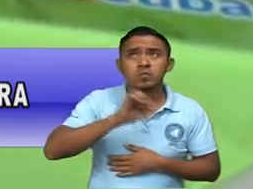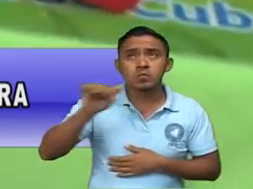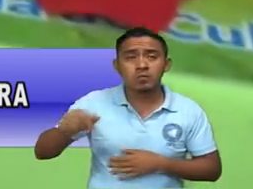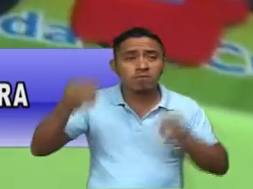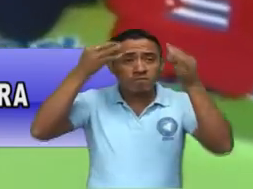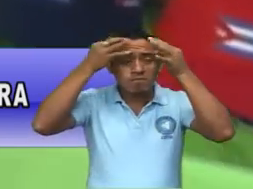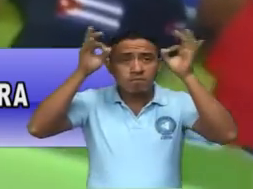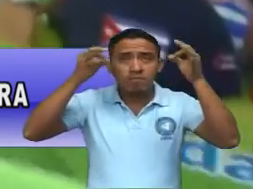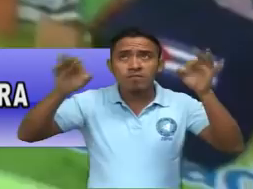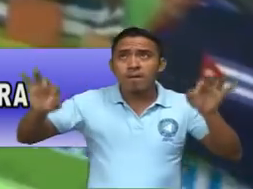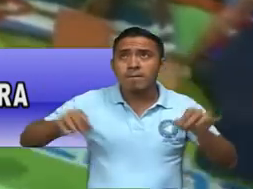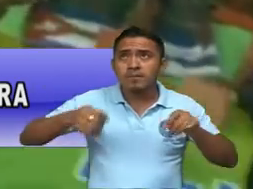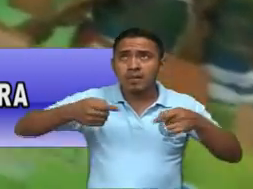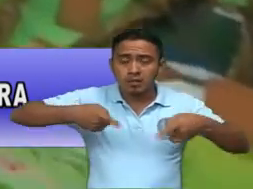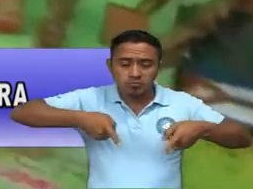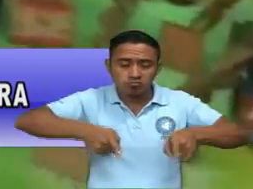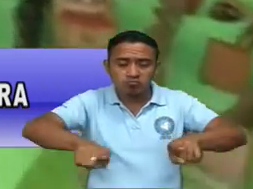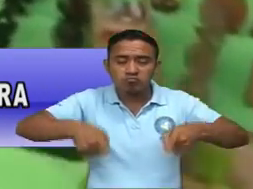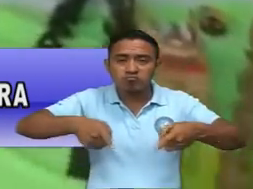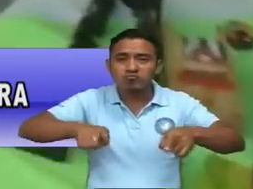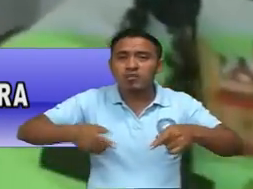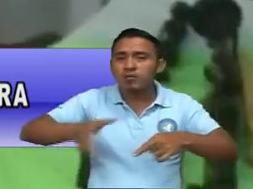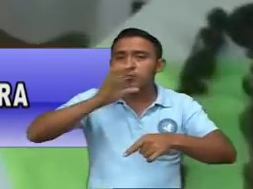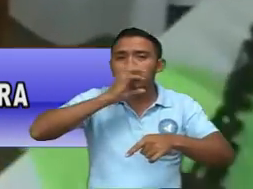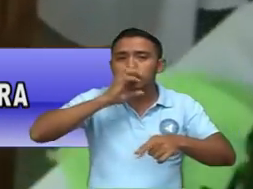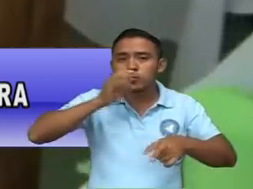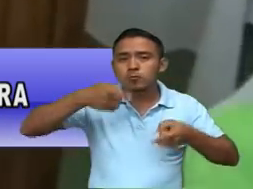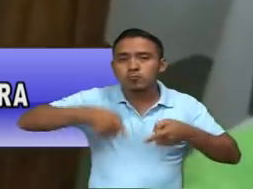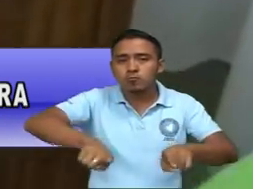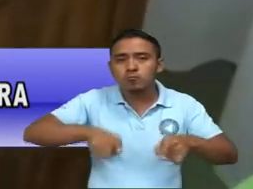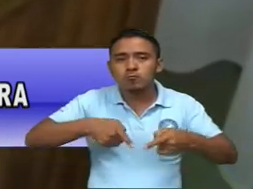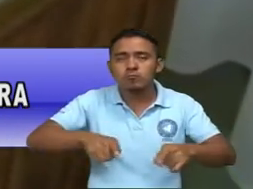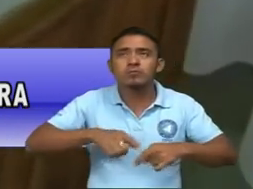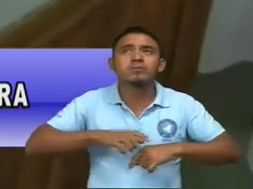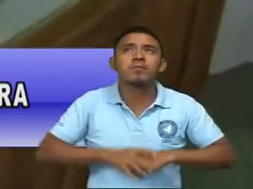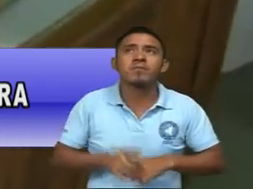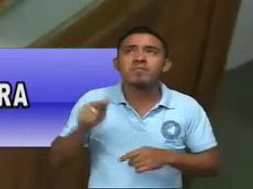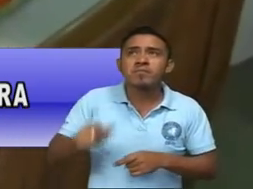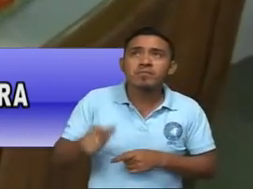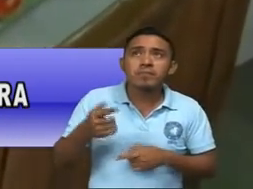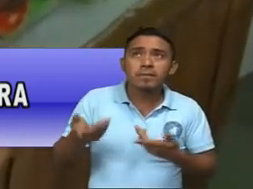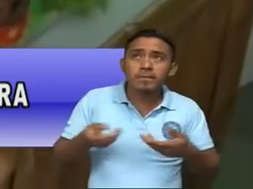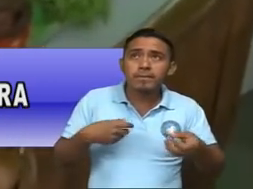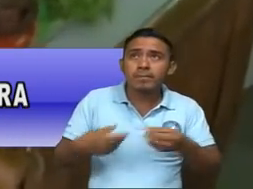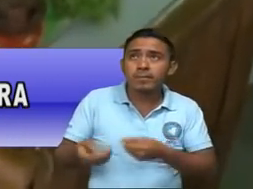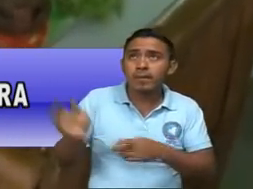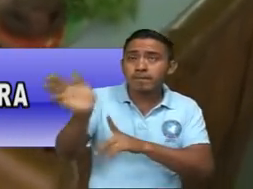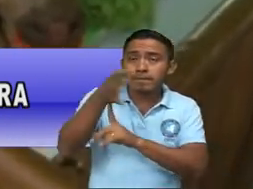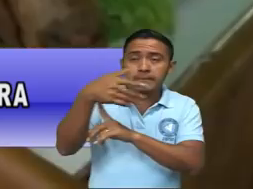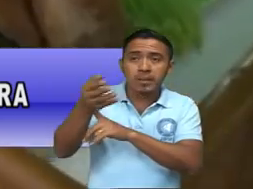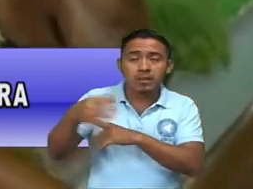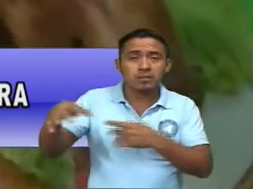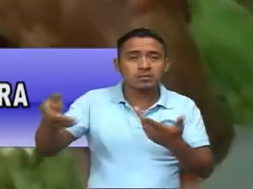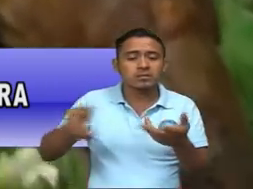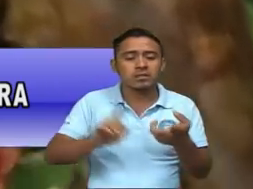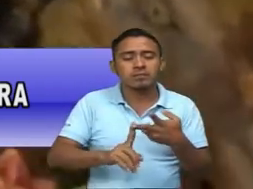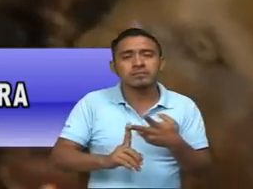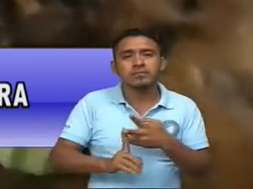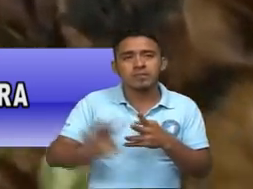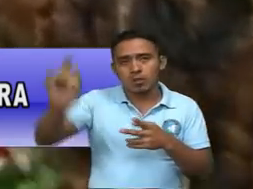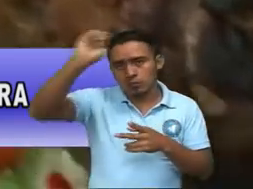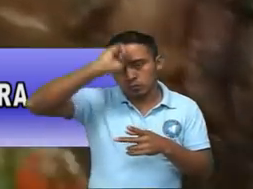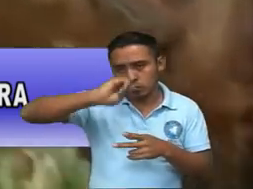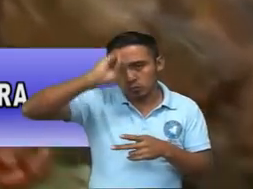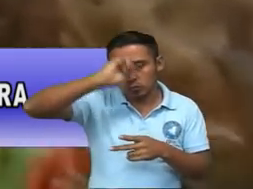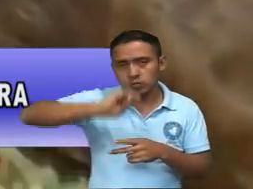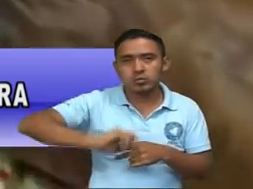famoso lechón asado, y pues también lo que ellos están ofertando, banderas, gorras alusivas a ese